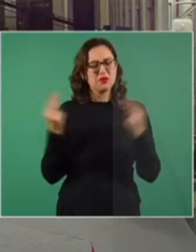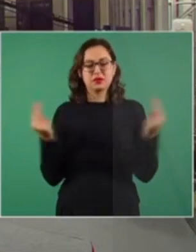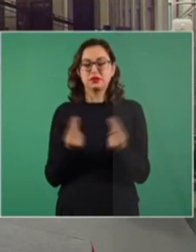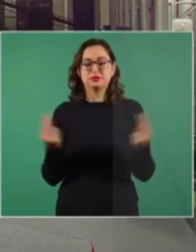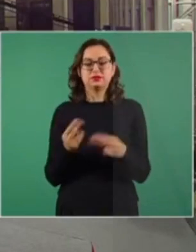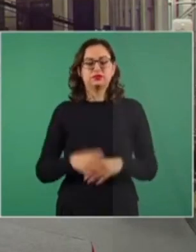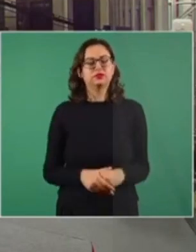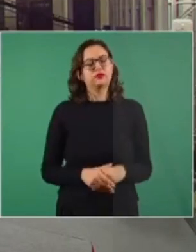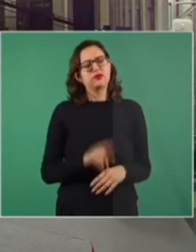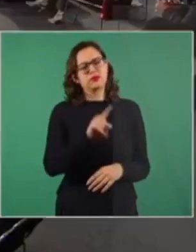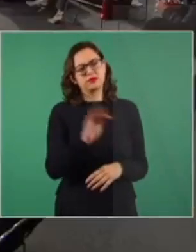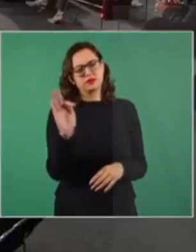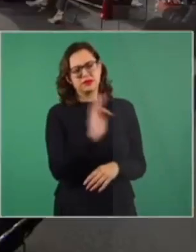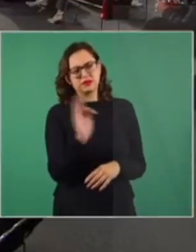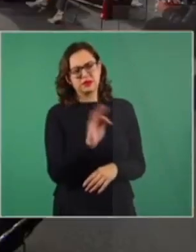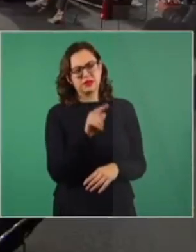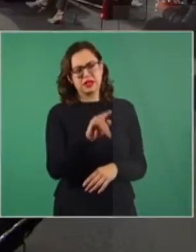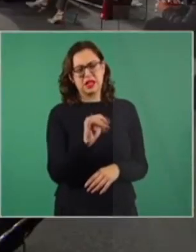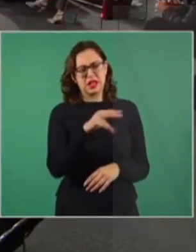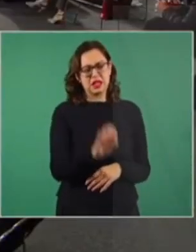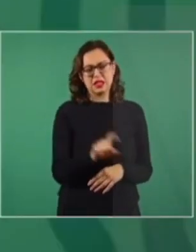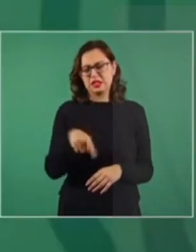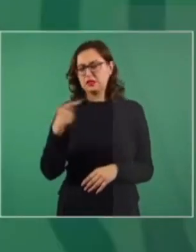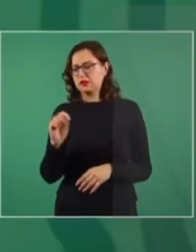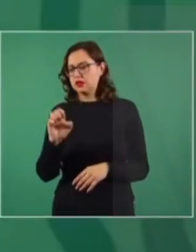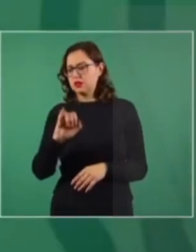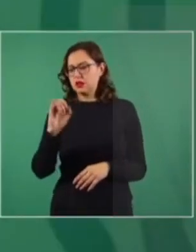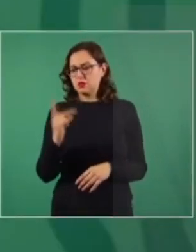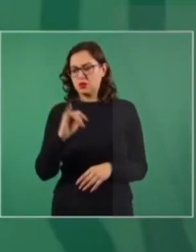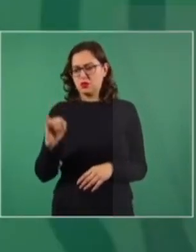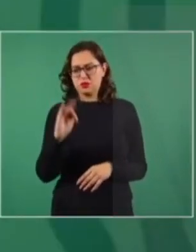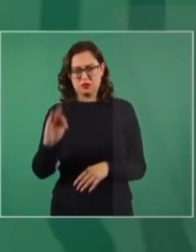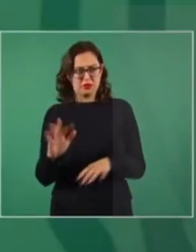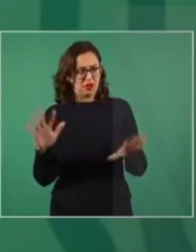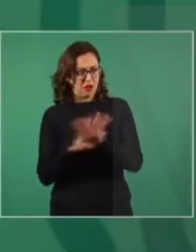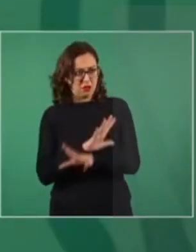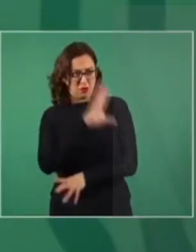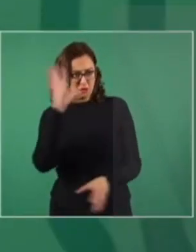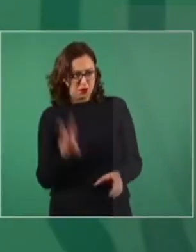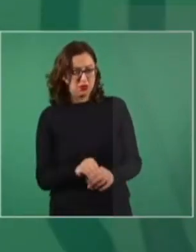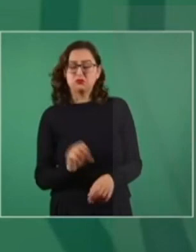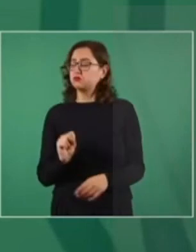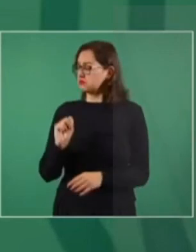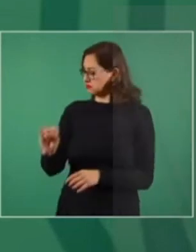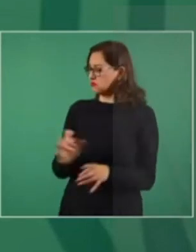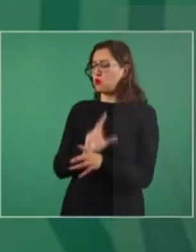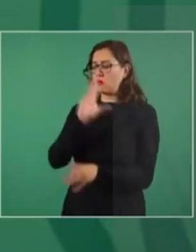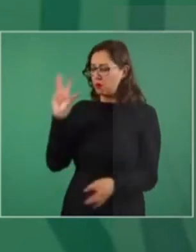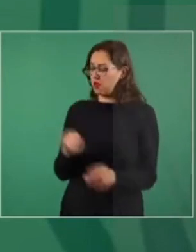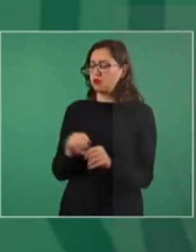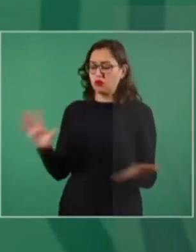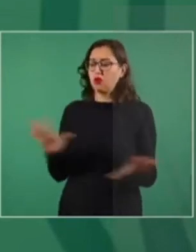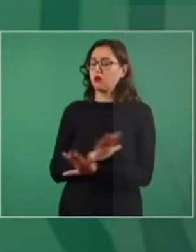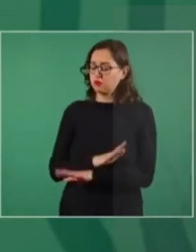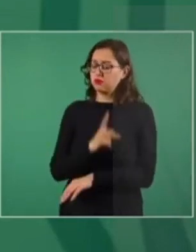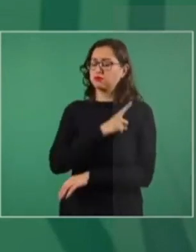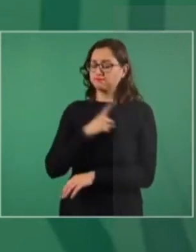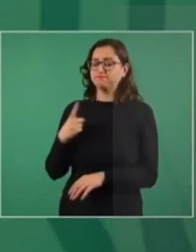¿sí?, el retiro de todos los, tanto del INE como del Tribunal. Sí. Cambio. De todos. Completo, sí. Cambio